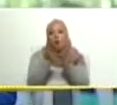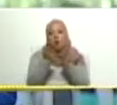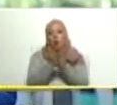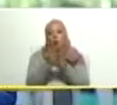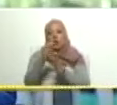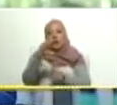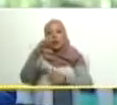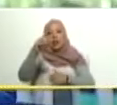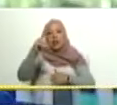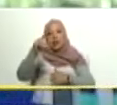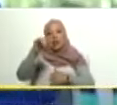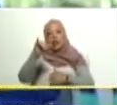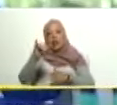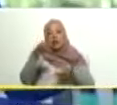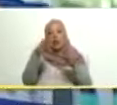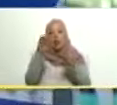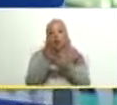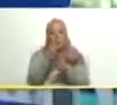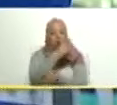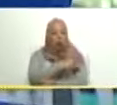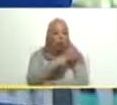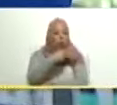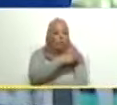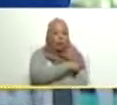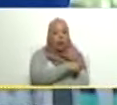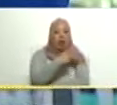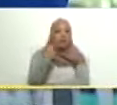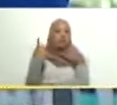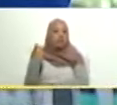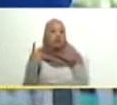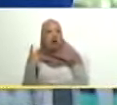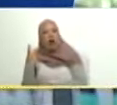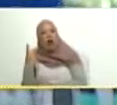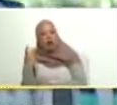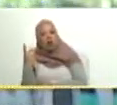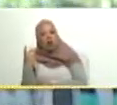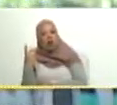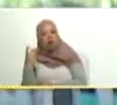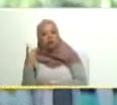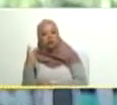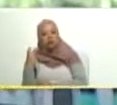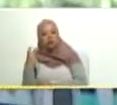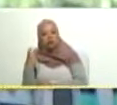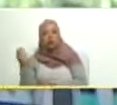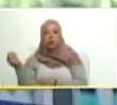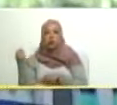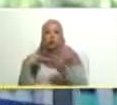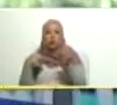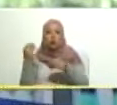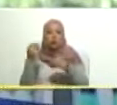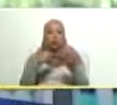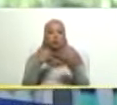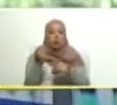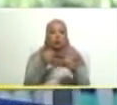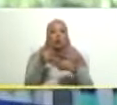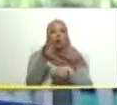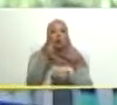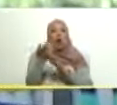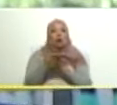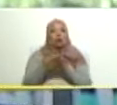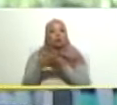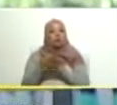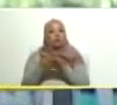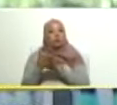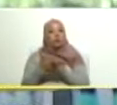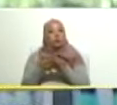CDI. Todavía falta un tramo grande por recorrer. Tenemos parido soluciones y